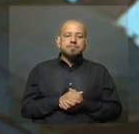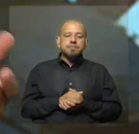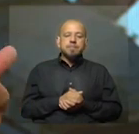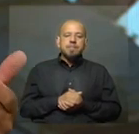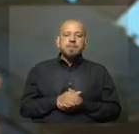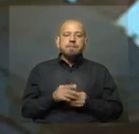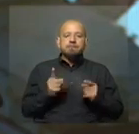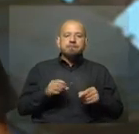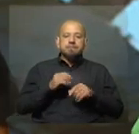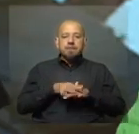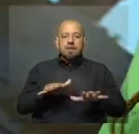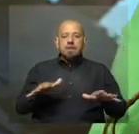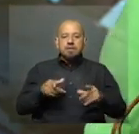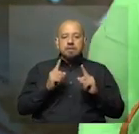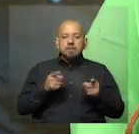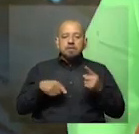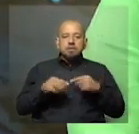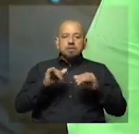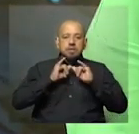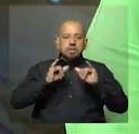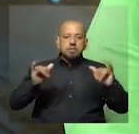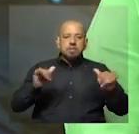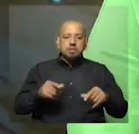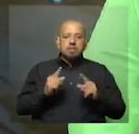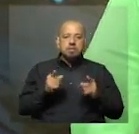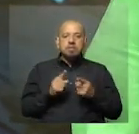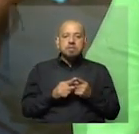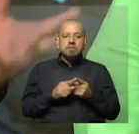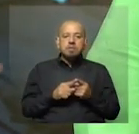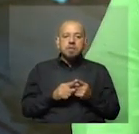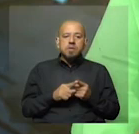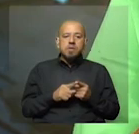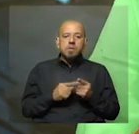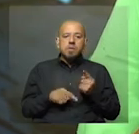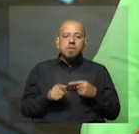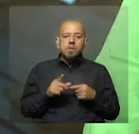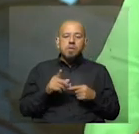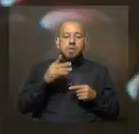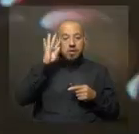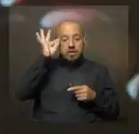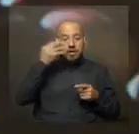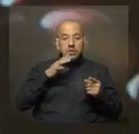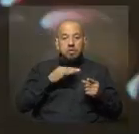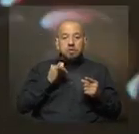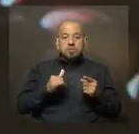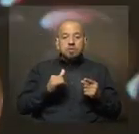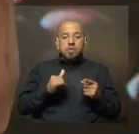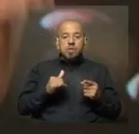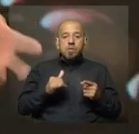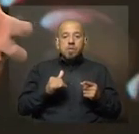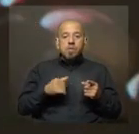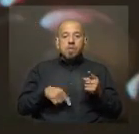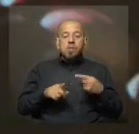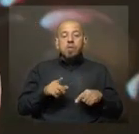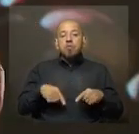las redes y todo han ayudado a potenciar las campañas de alguna manera, ¿no? Bueno, o sea, como estar en todos lados. Creo que lo que entiendo que como